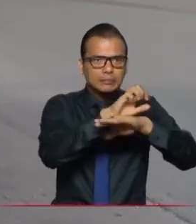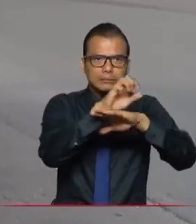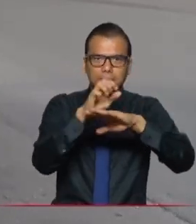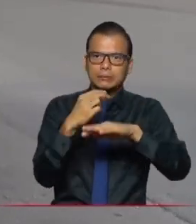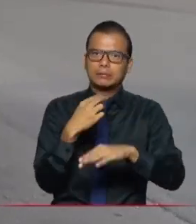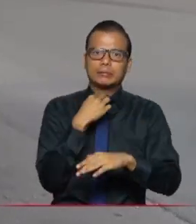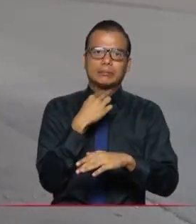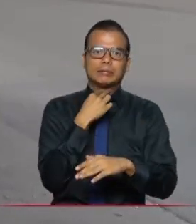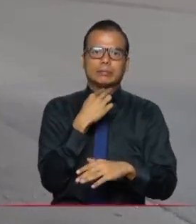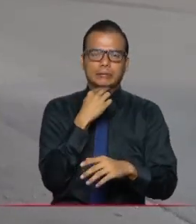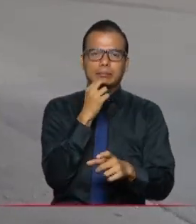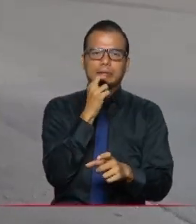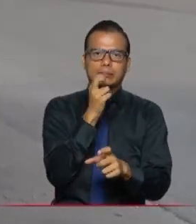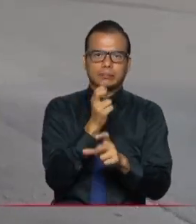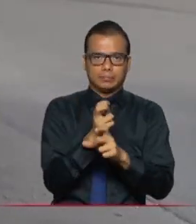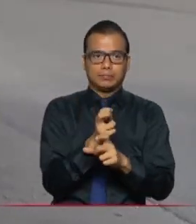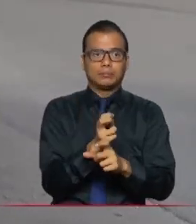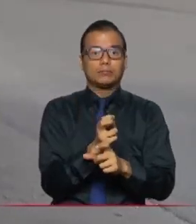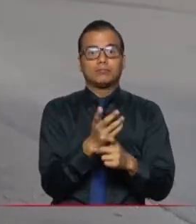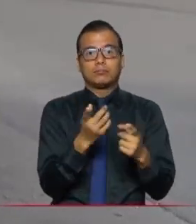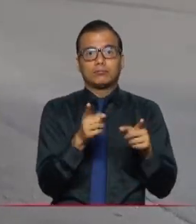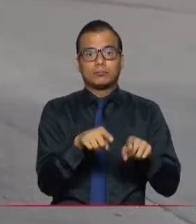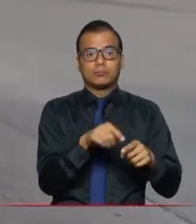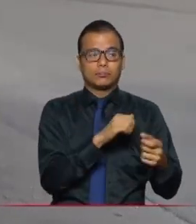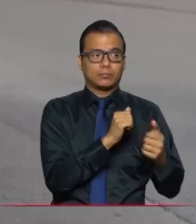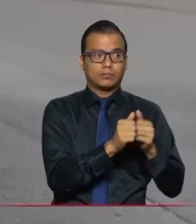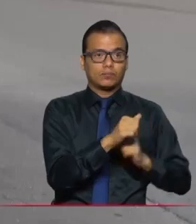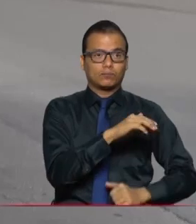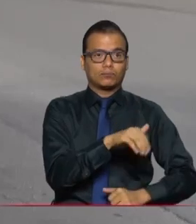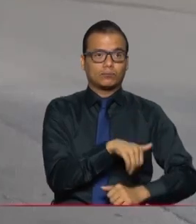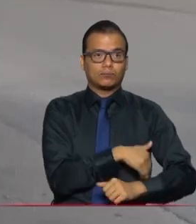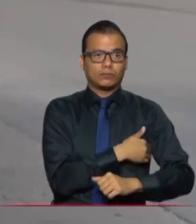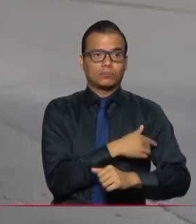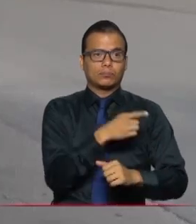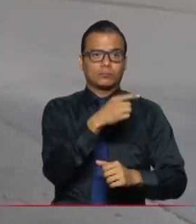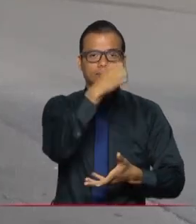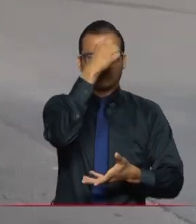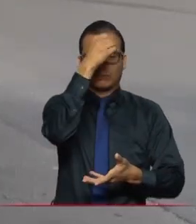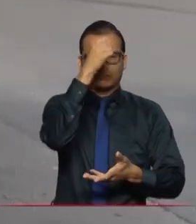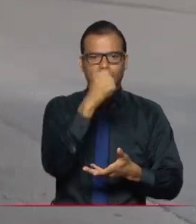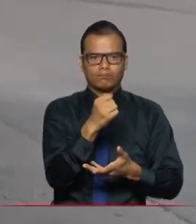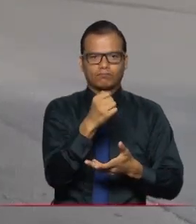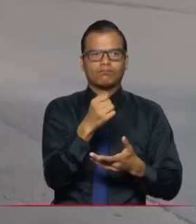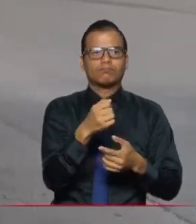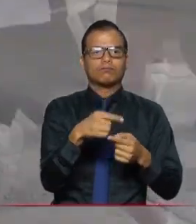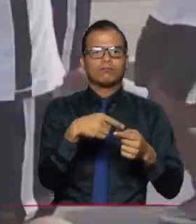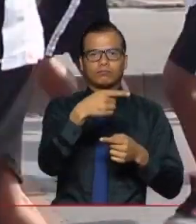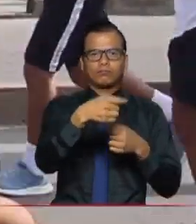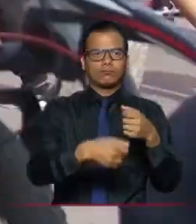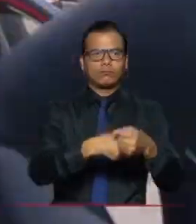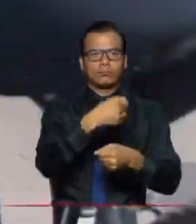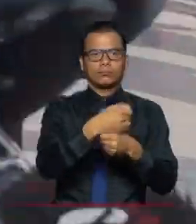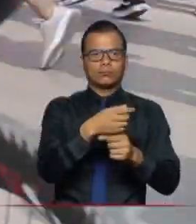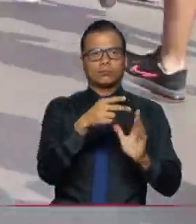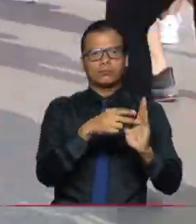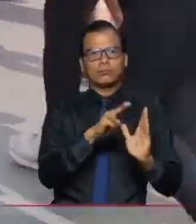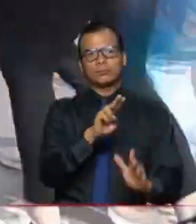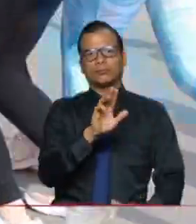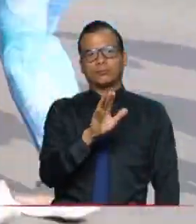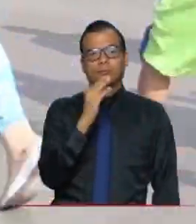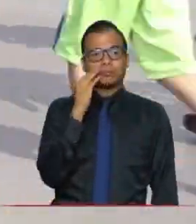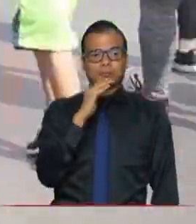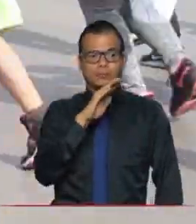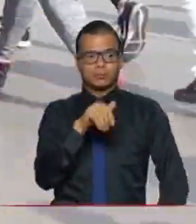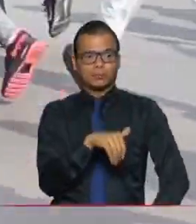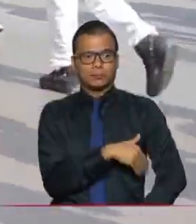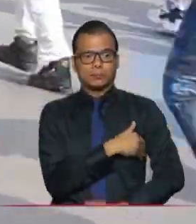carteras ministeriales, incluidas la del deporte, quien también fue reducida para el 2025. La ministra de Deporte